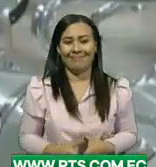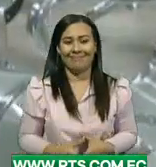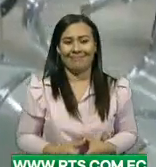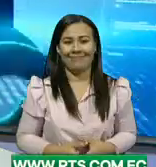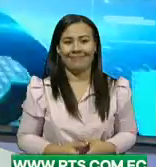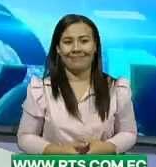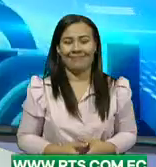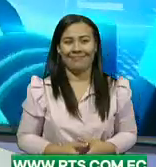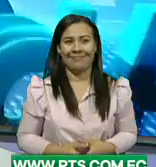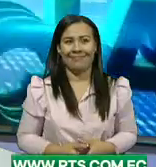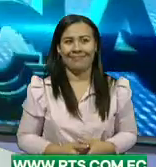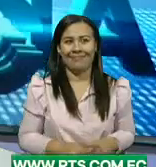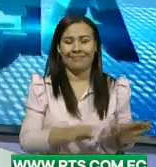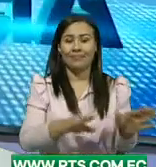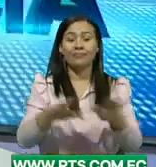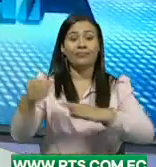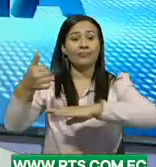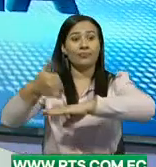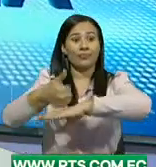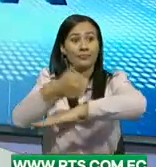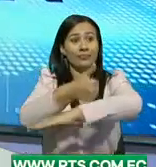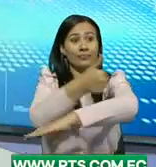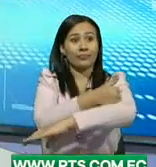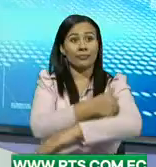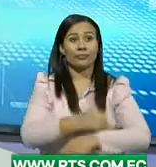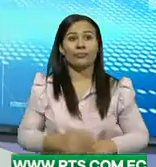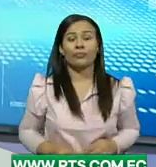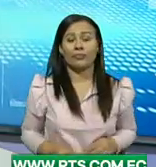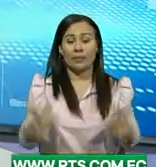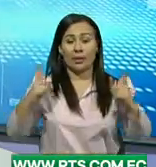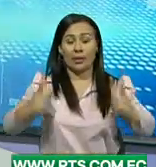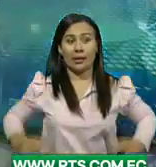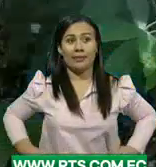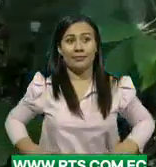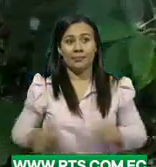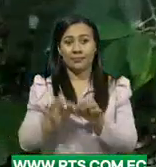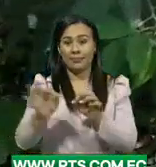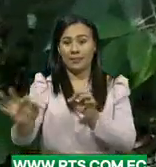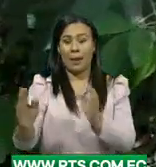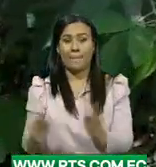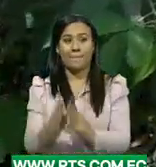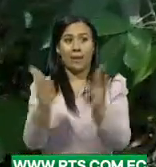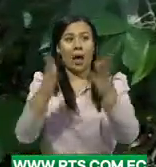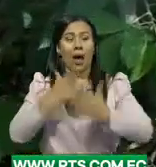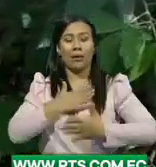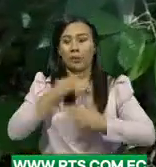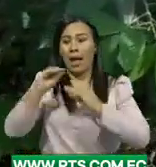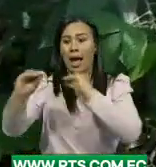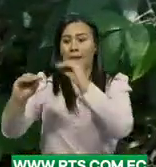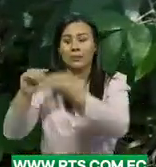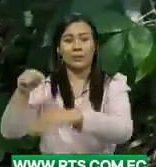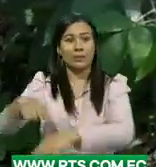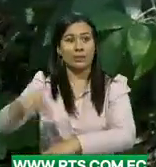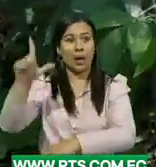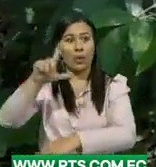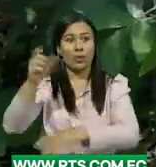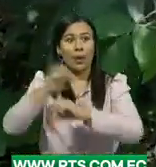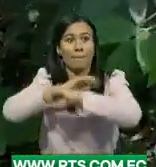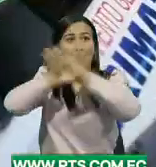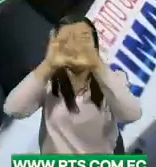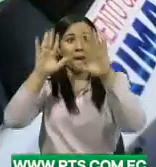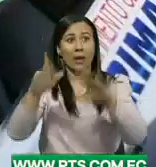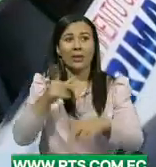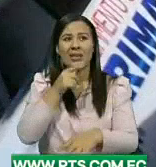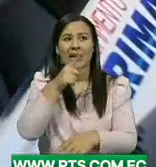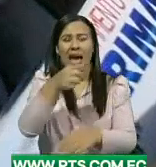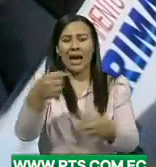Aldaz. Las autoridades del Distrito de Salud de Milagro fueron alertados la mañana de este lunes sobre la